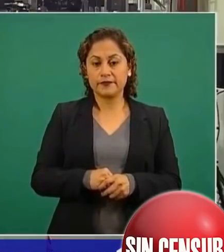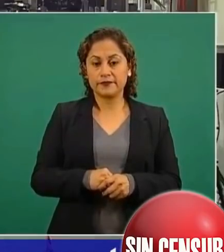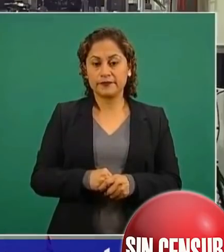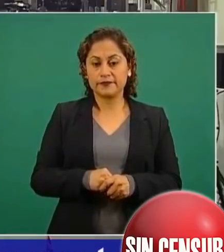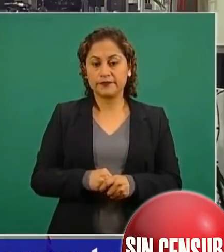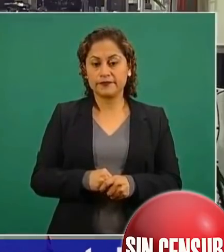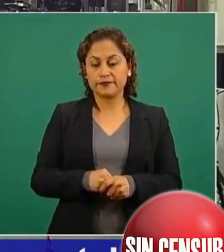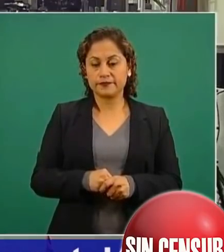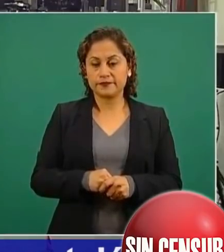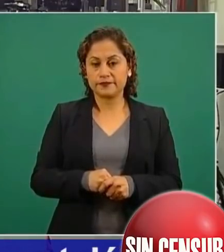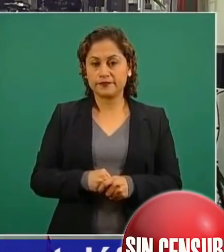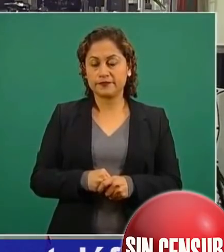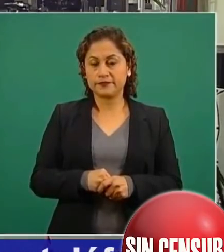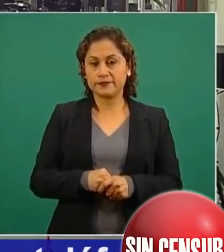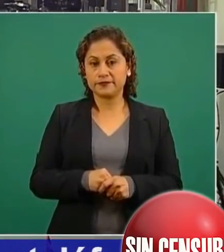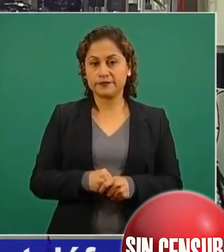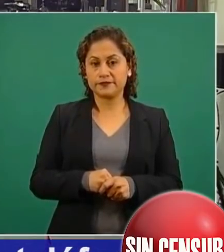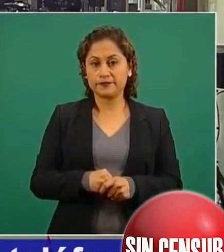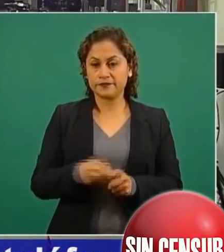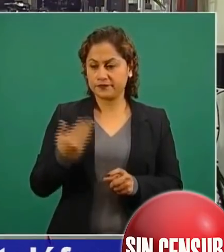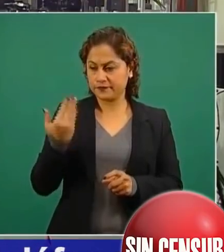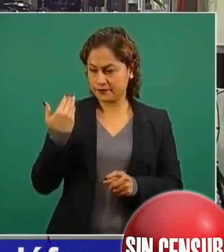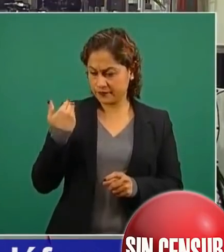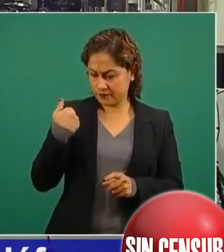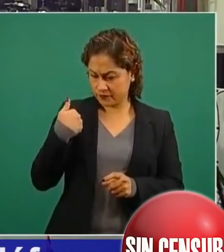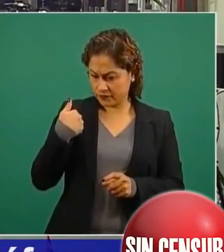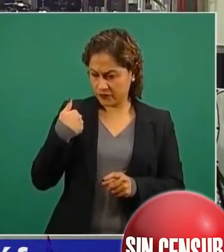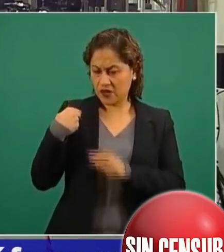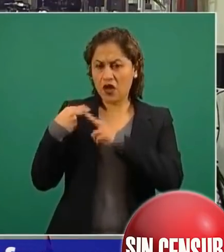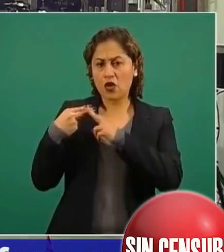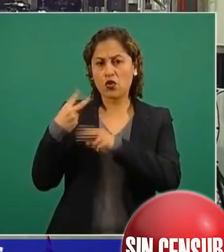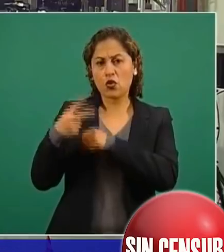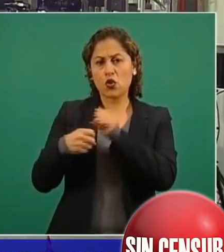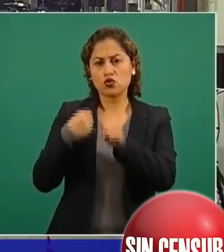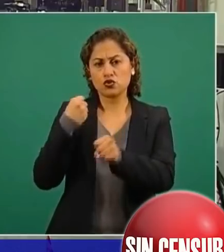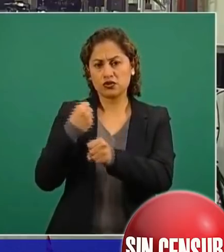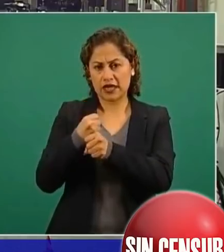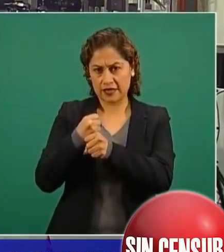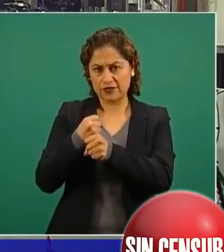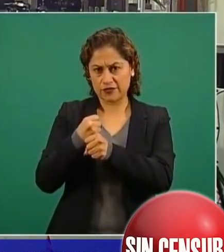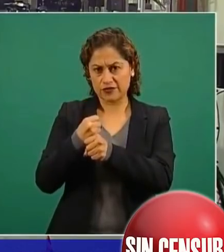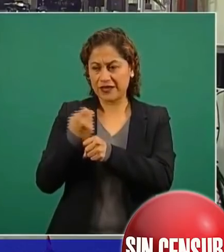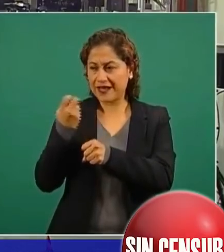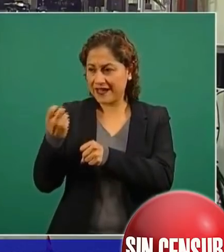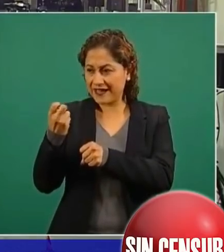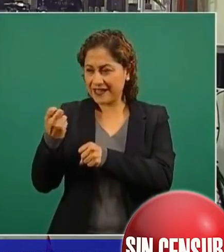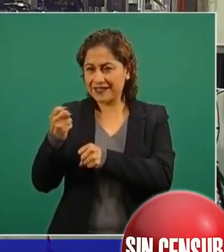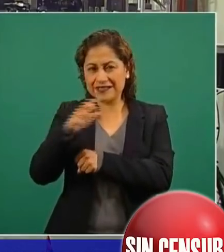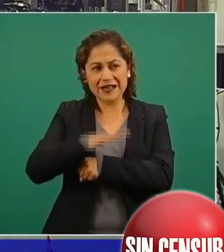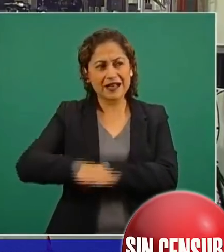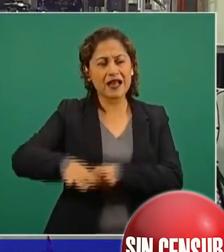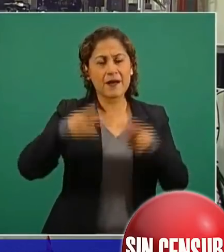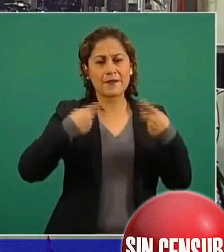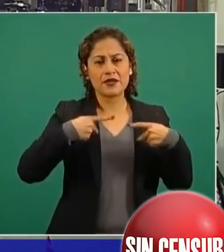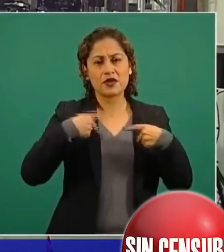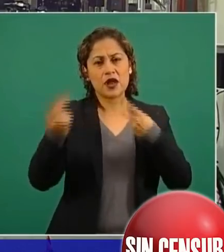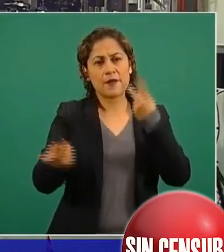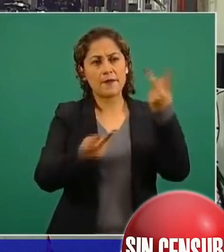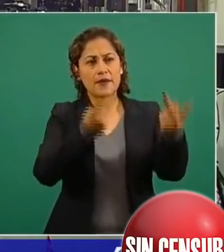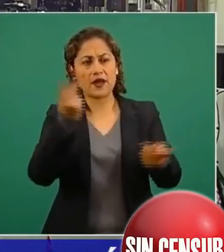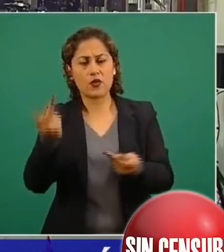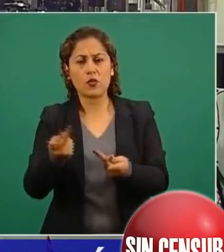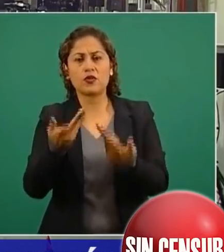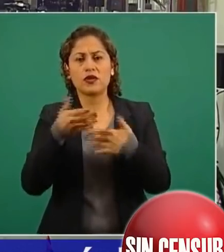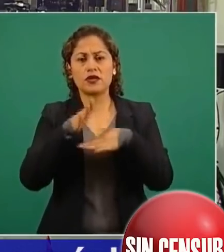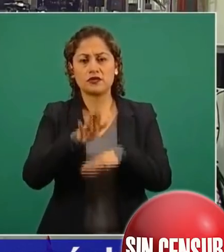cuando cumplimos 2 años, donde se le pregunta a la gente si quieren que yo continúe o no.